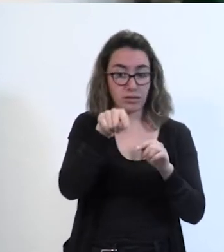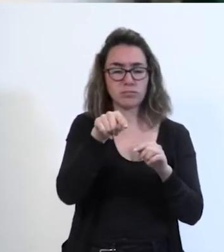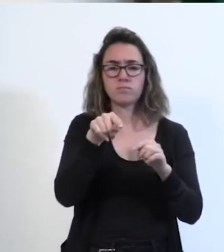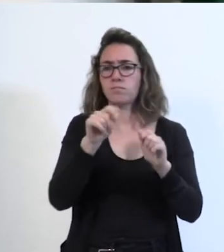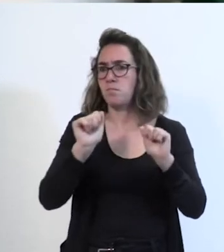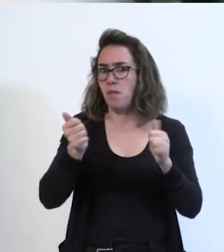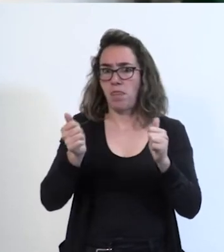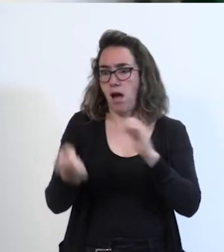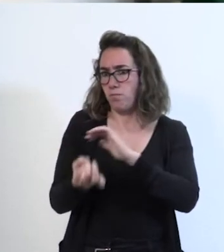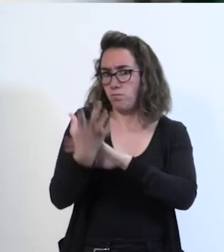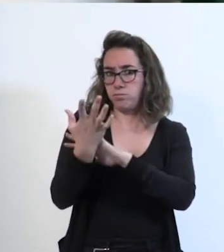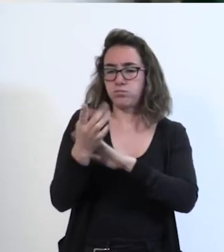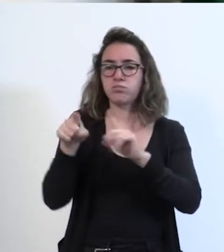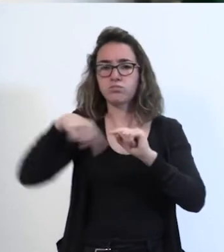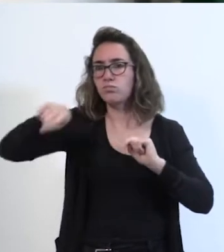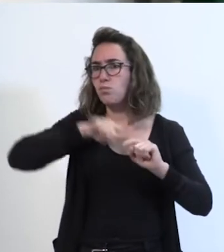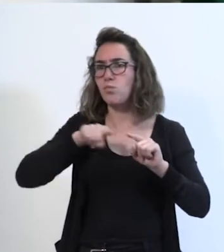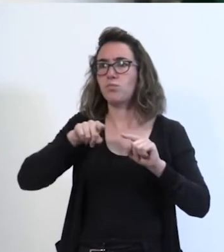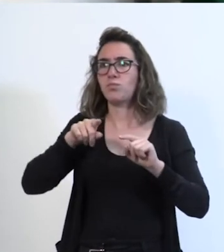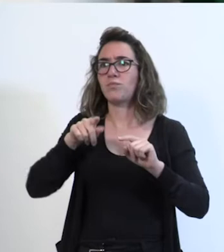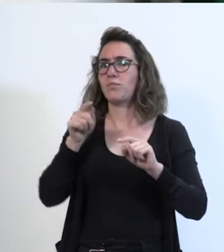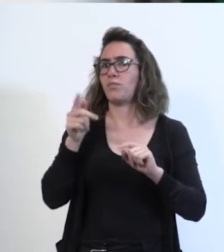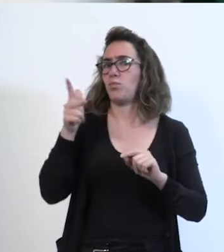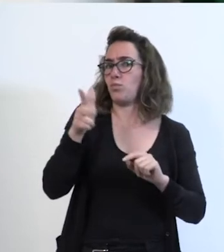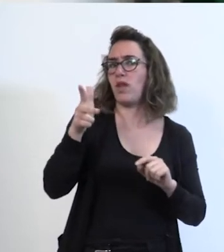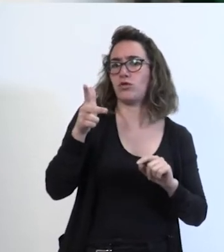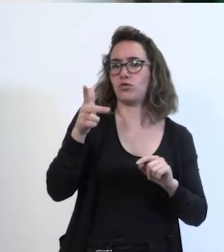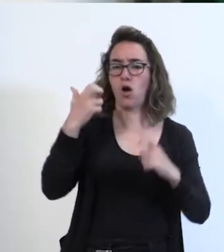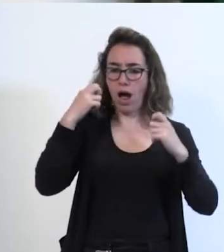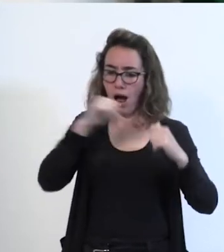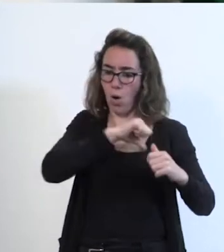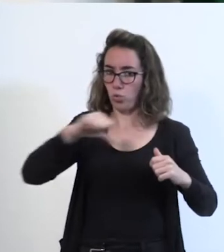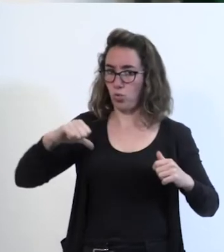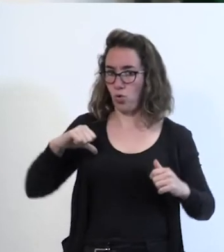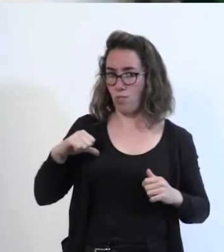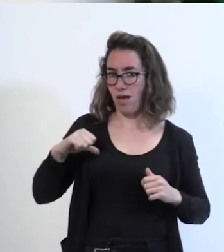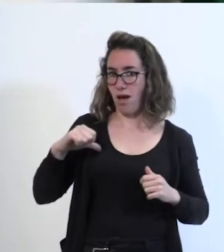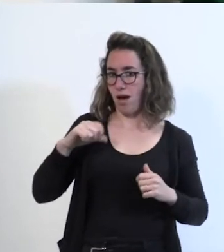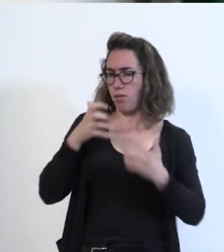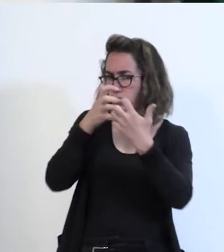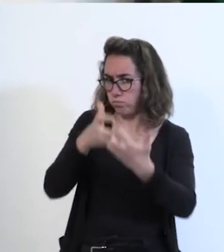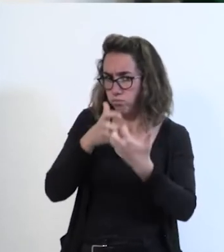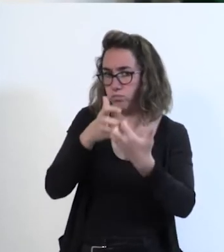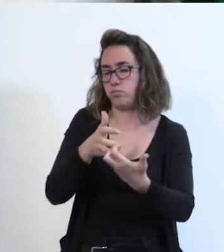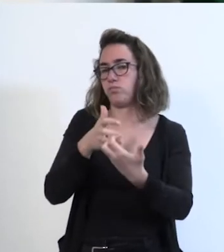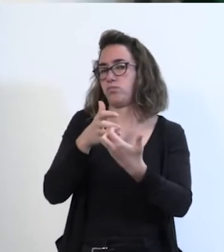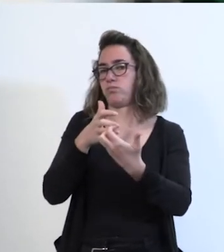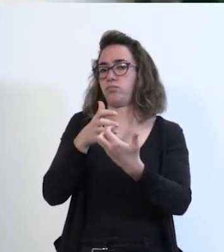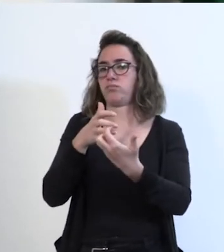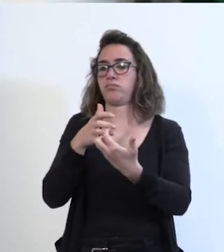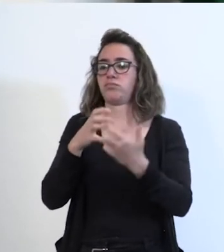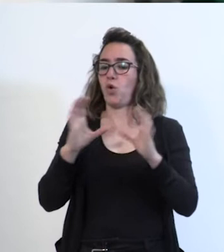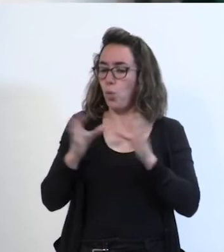debate feminista la lucha por la autonomía viniendo de